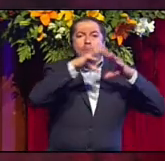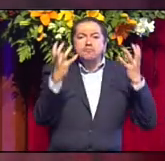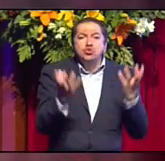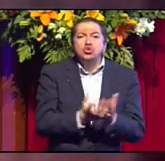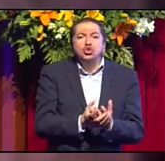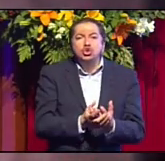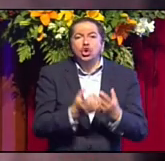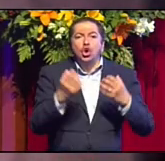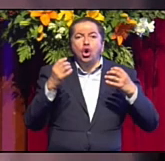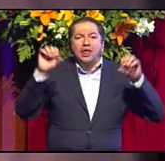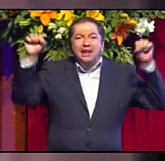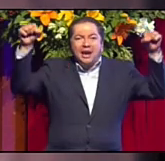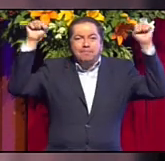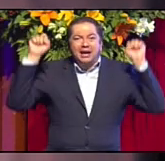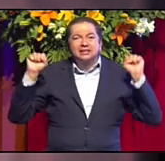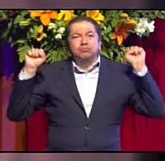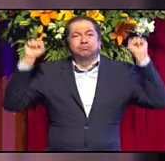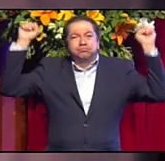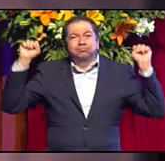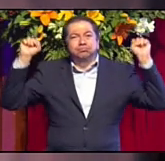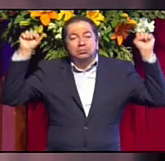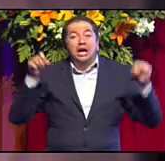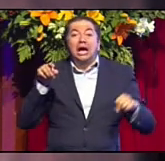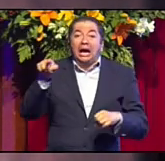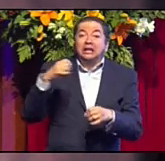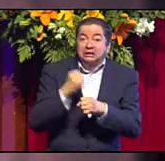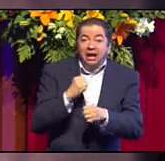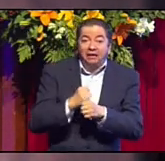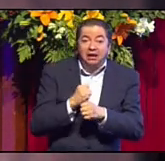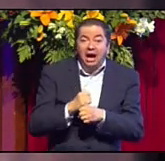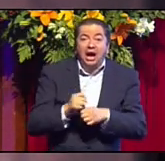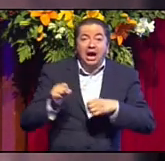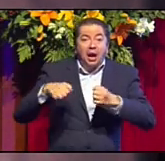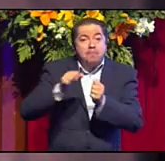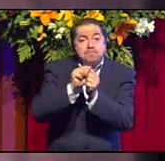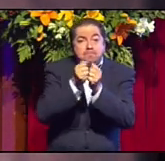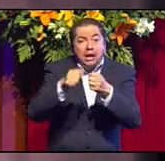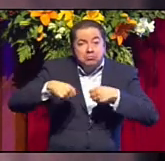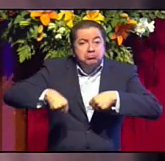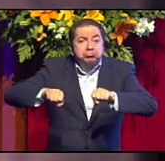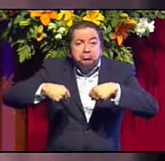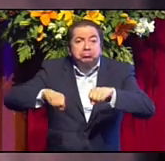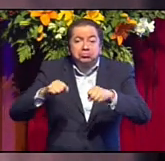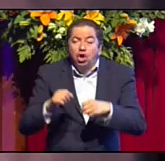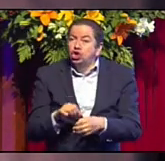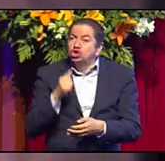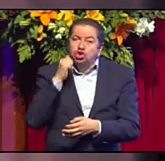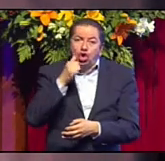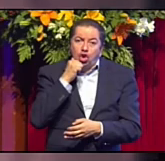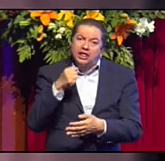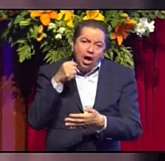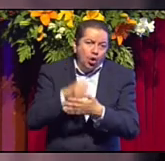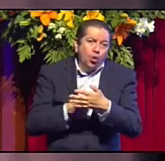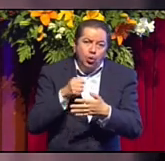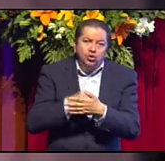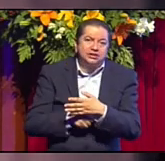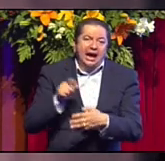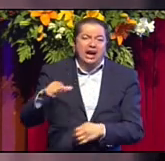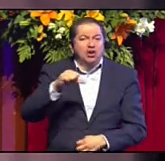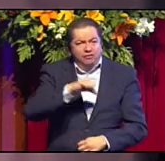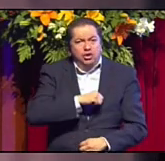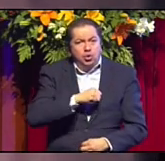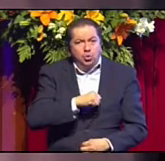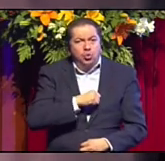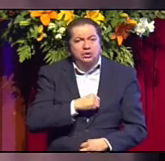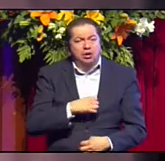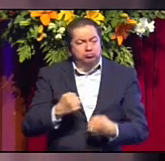pesas. Ustedes lo ven en la panadería, pero él todos los días lucha, ¿eh?, por demostrar que es un vicuñense de tomo y